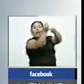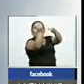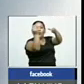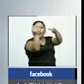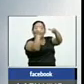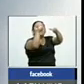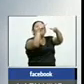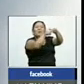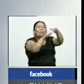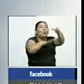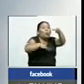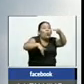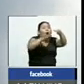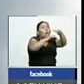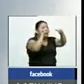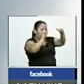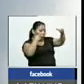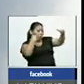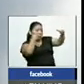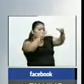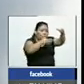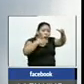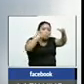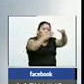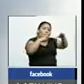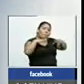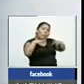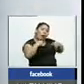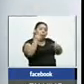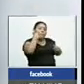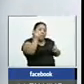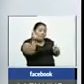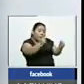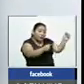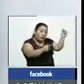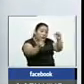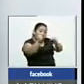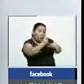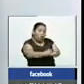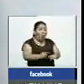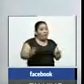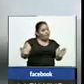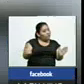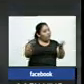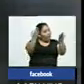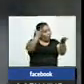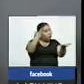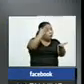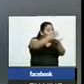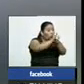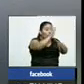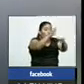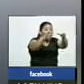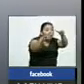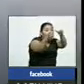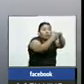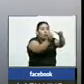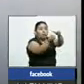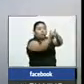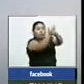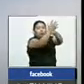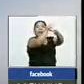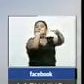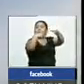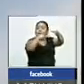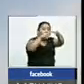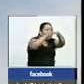es un popular destino vacacional conocido por su afluencia de personas ricas y famosas. Su volcán es uno de los más activos del